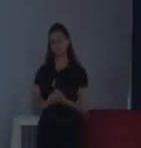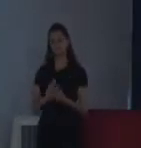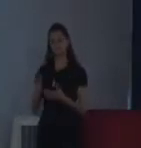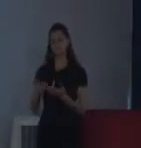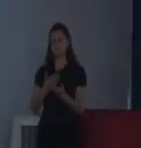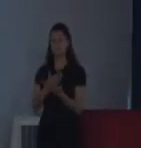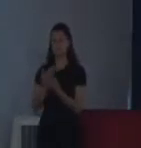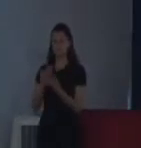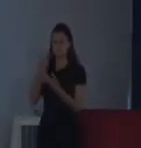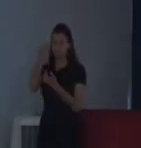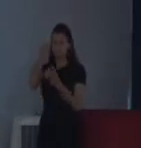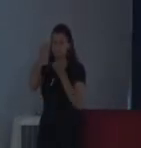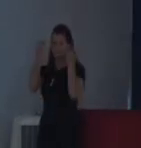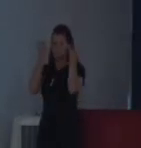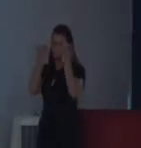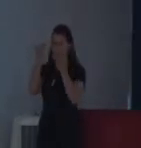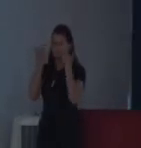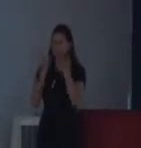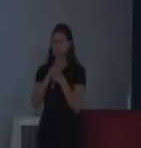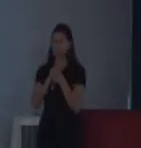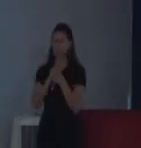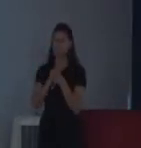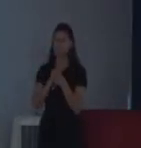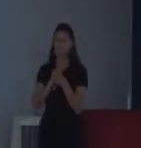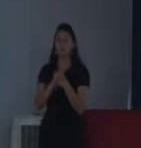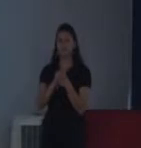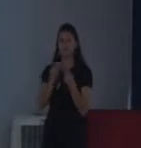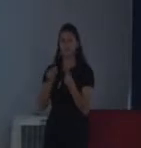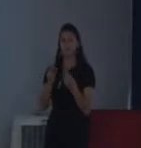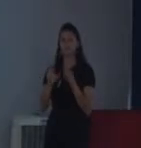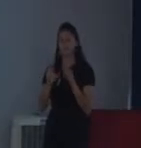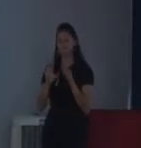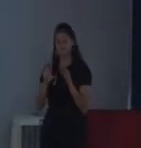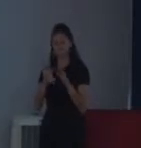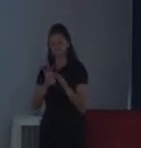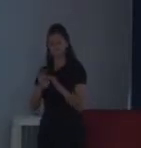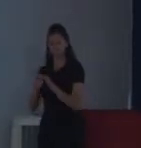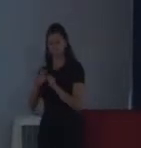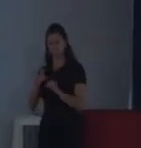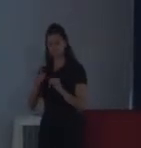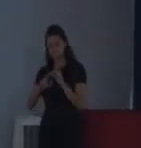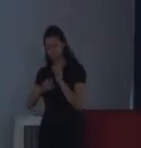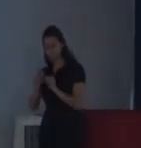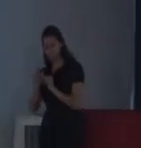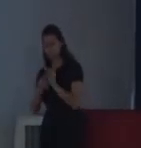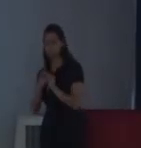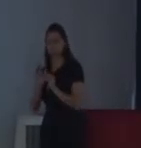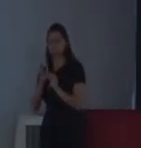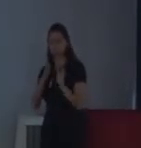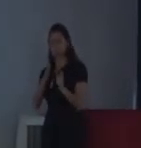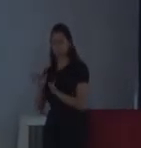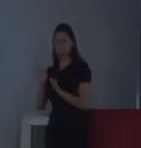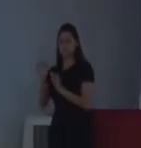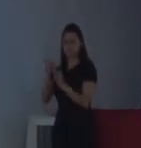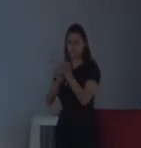para formular las recomendaciones en relación con los planes o programas, ¿sí?, de